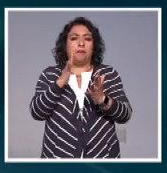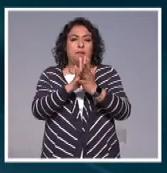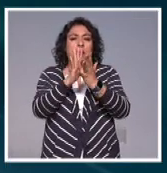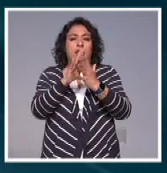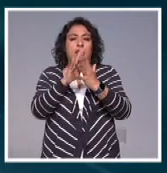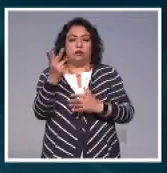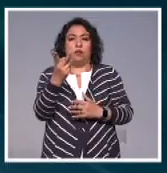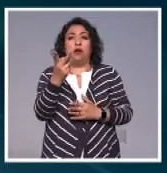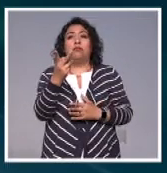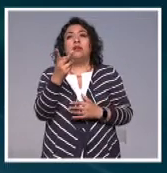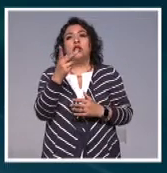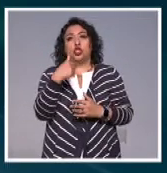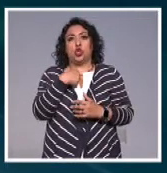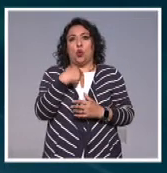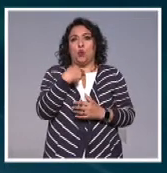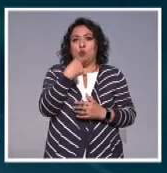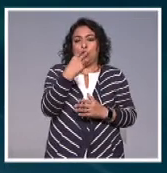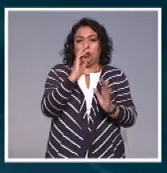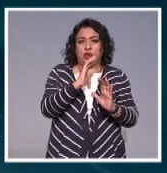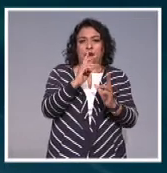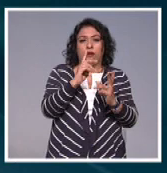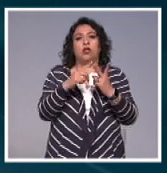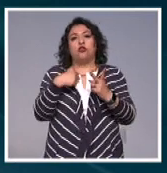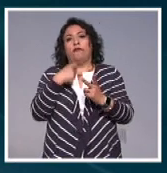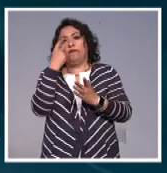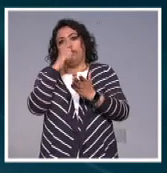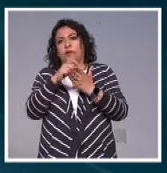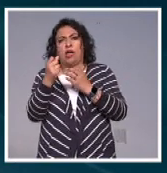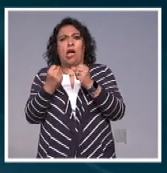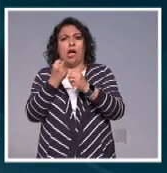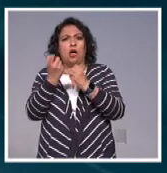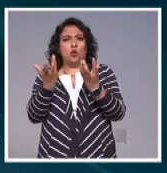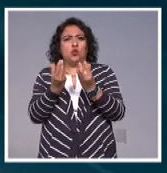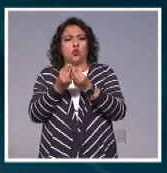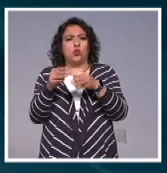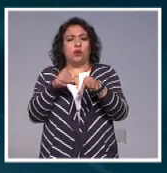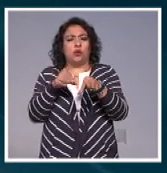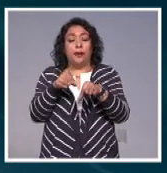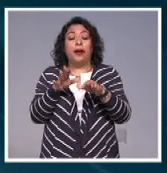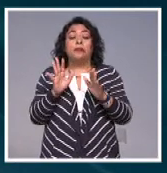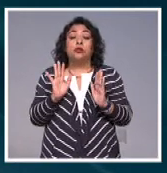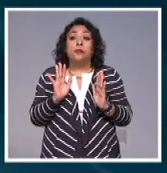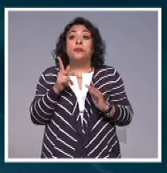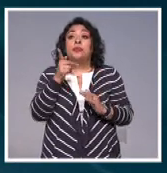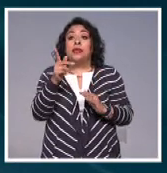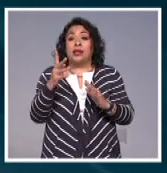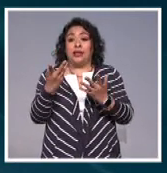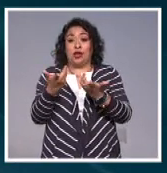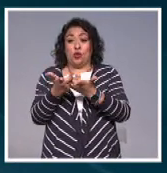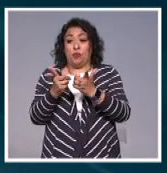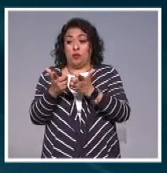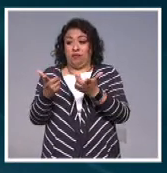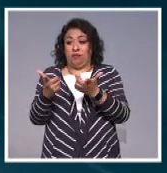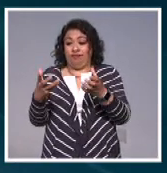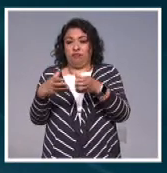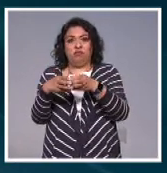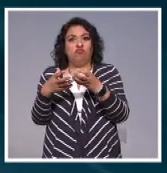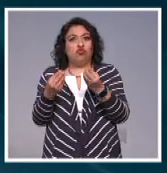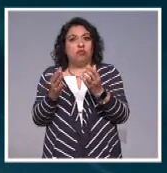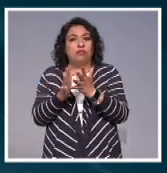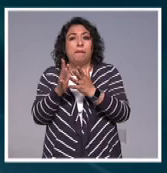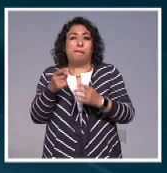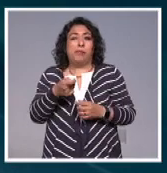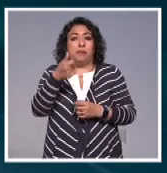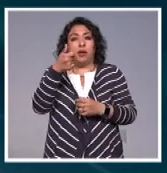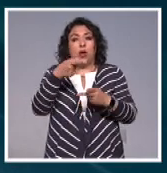Tumben Pash tanto como intérprete como compositora por muchos años, y es un ensamble que es muy activo. Fuimos